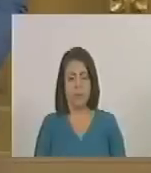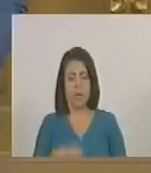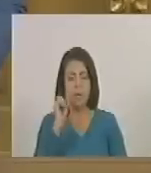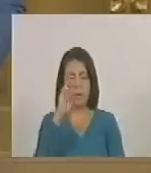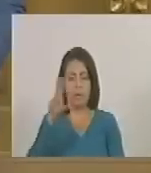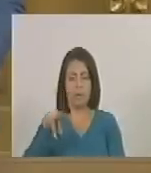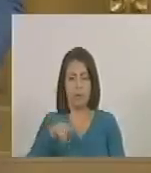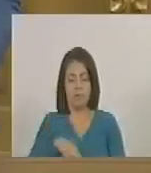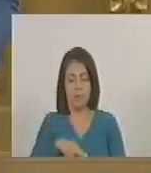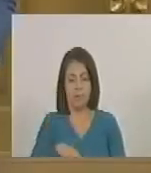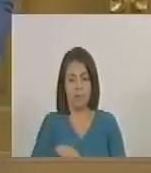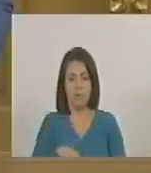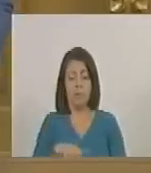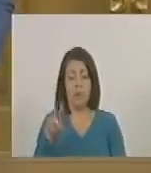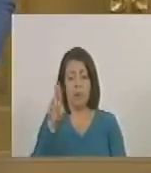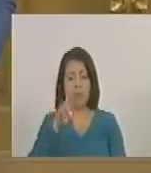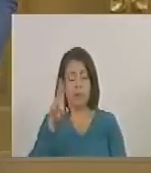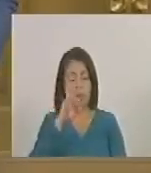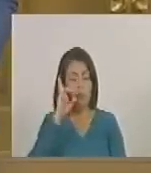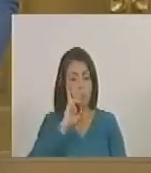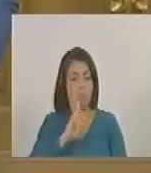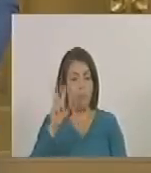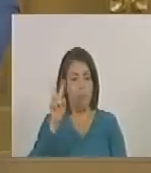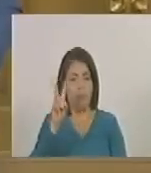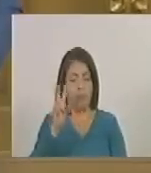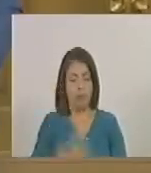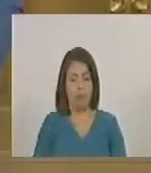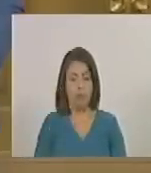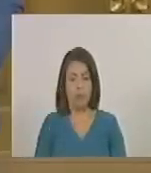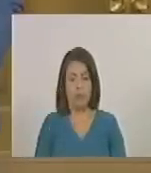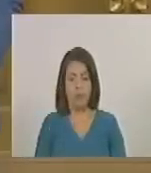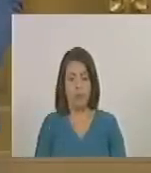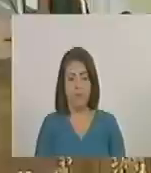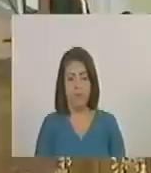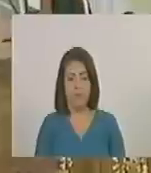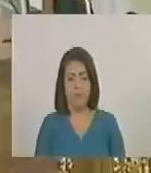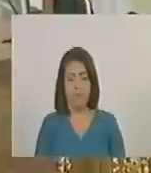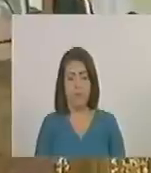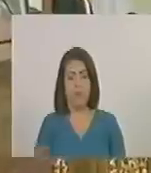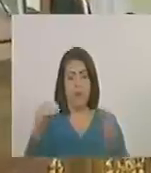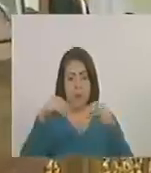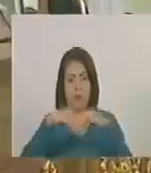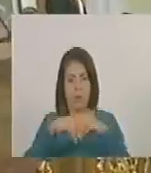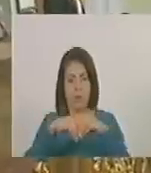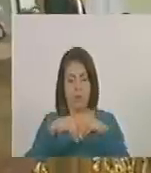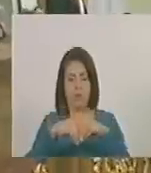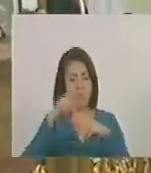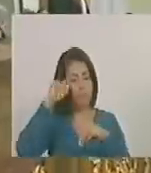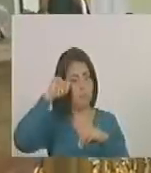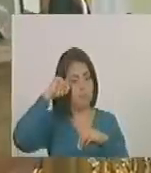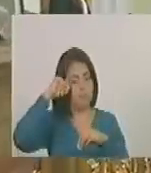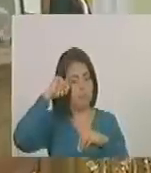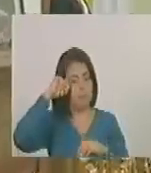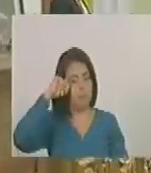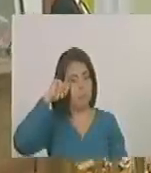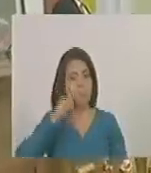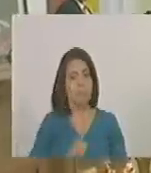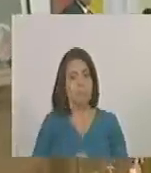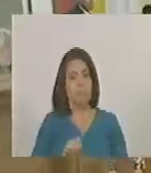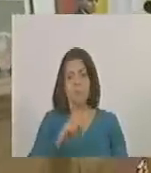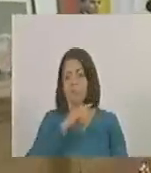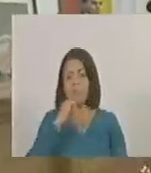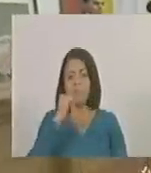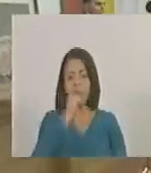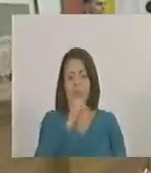Asamblea Nacional de la República Bolivariana de Venezuela. Acuerdo en conmemoración al